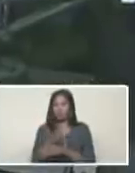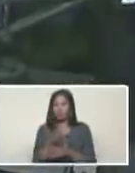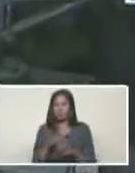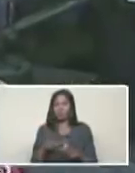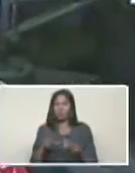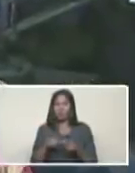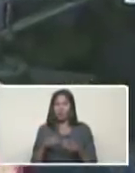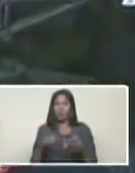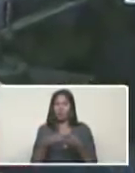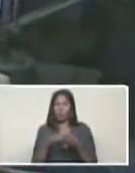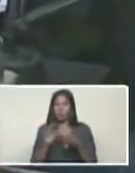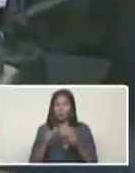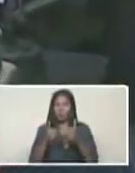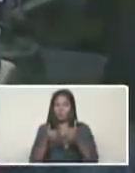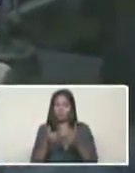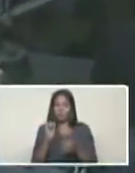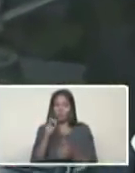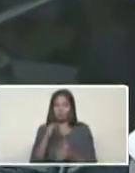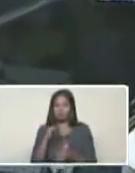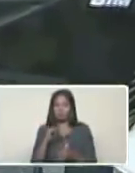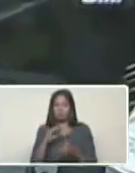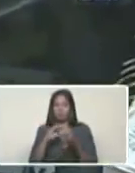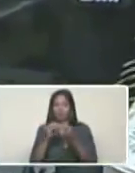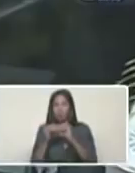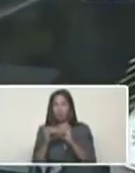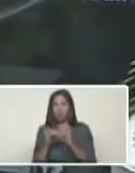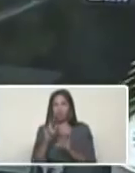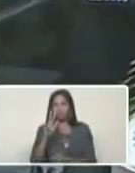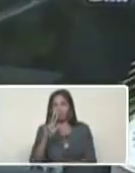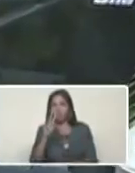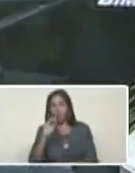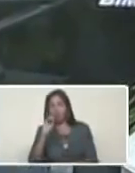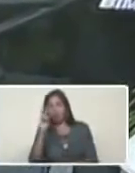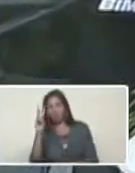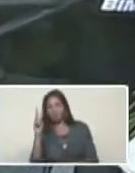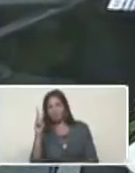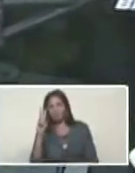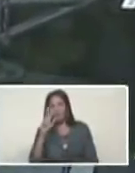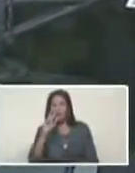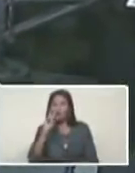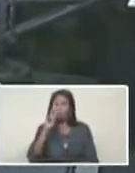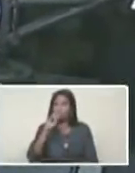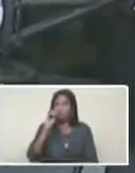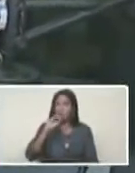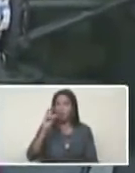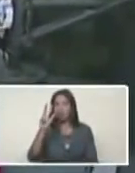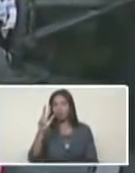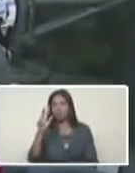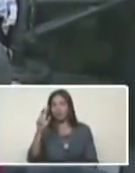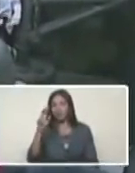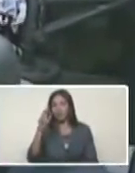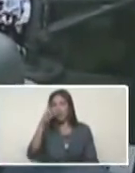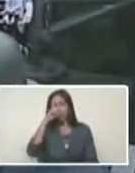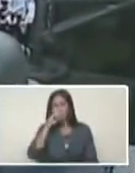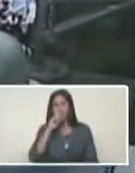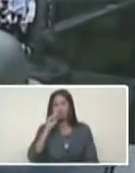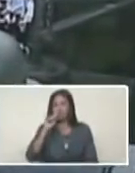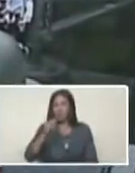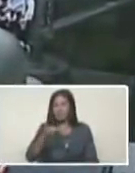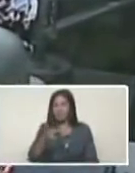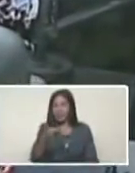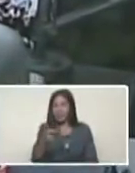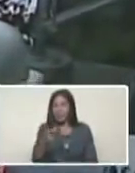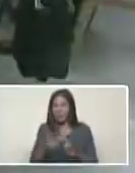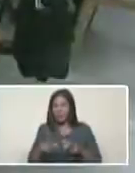con este equipo cuando empezaba su configuración hace 2, 3 años, ¿verdad? 2 años, exactamente. Eso fue en Charallave, en ejercicio. Correcto. Y